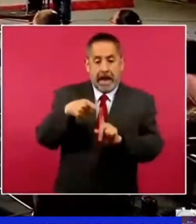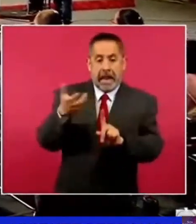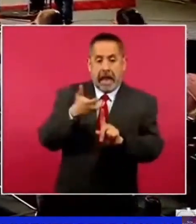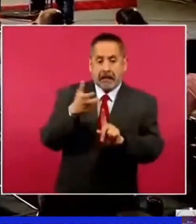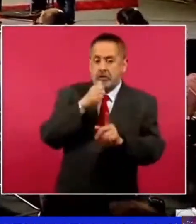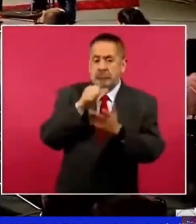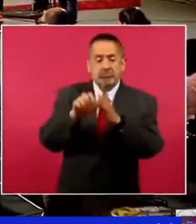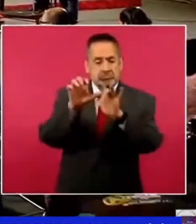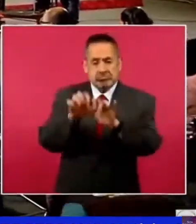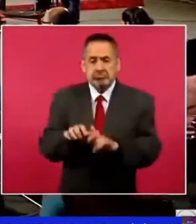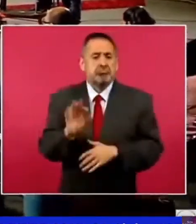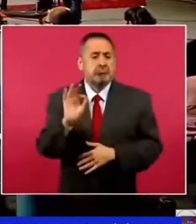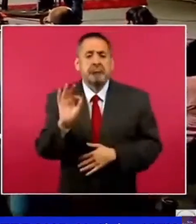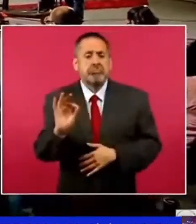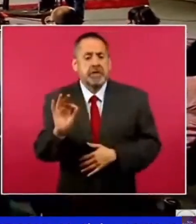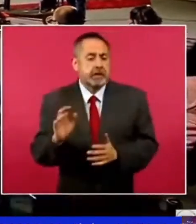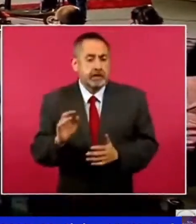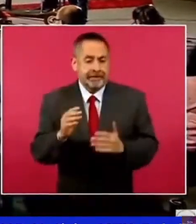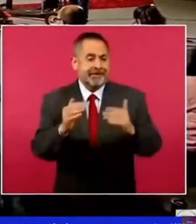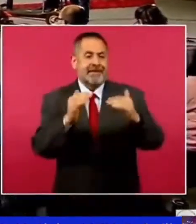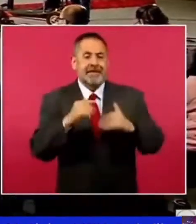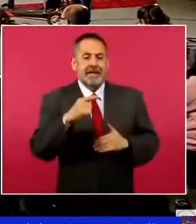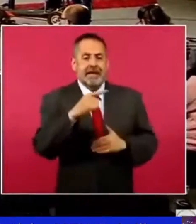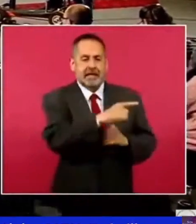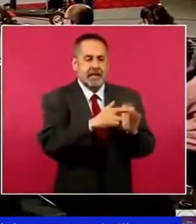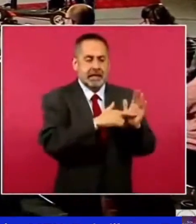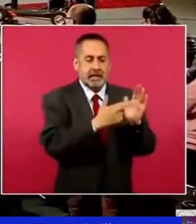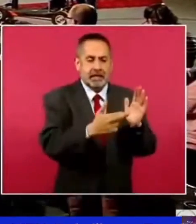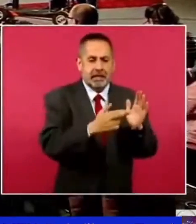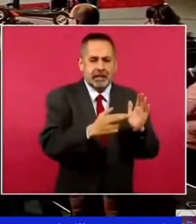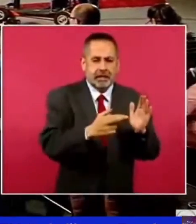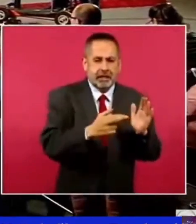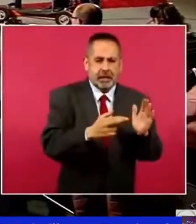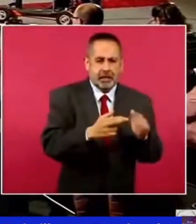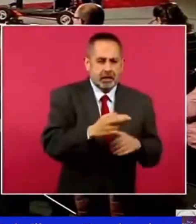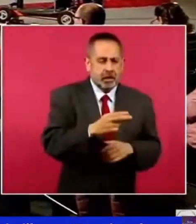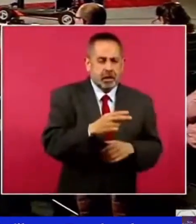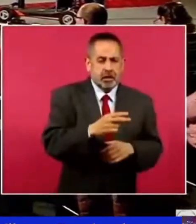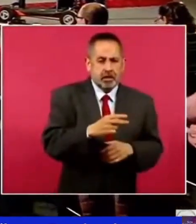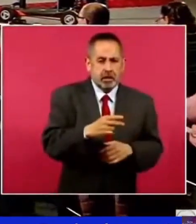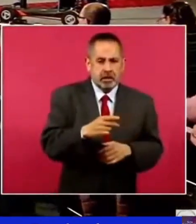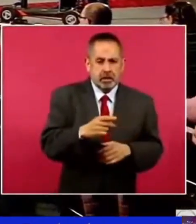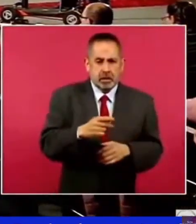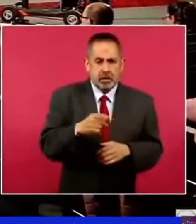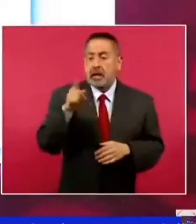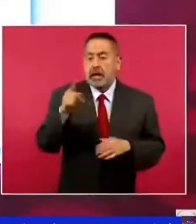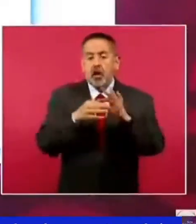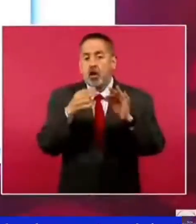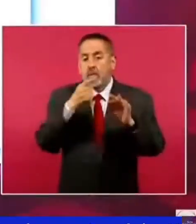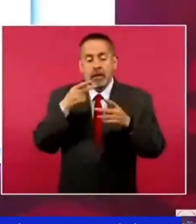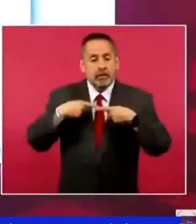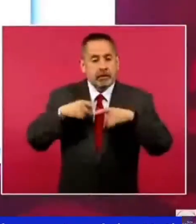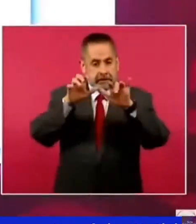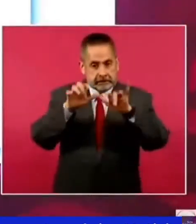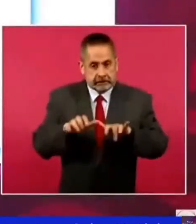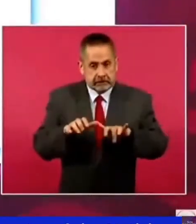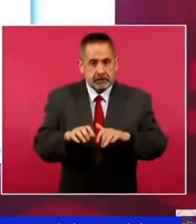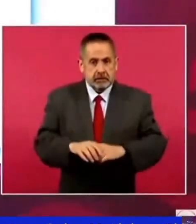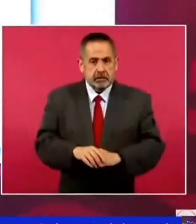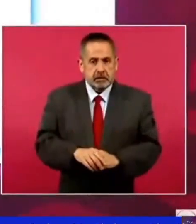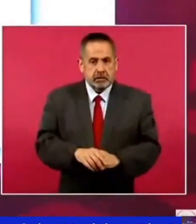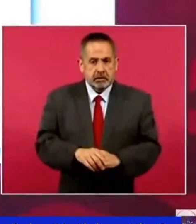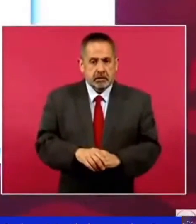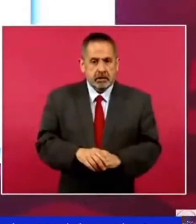Miren, proceso. Es el periodista el que escribe la nota. Sí, este es el periodista el que escribe la nota.